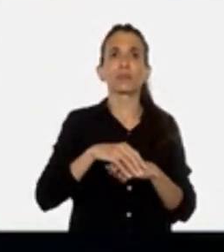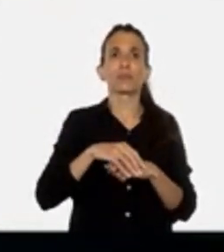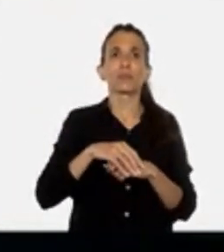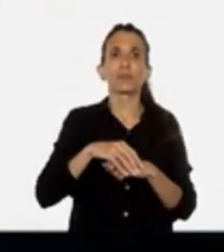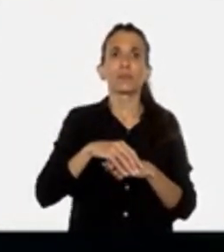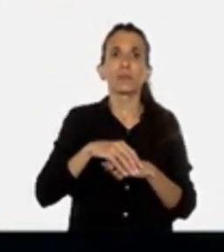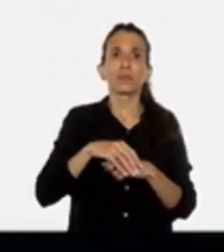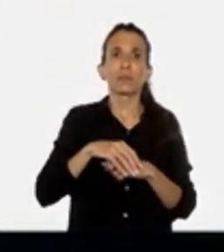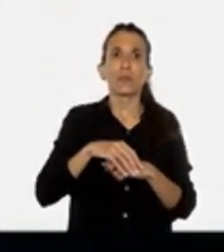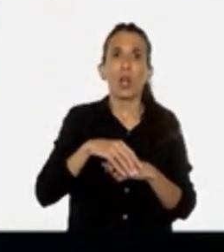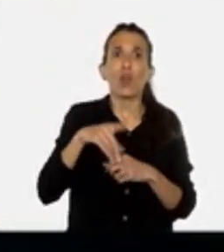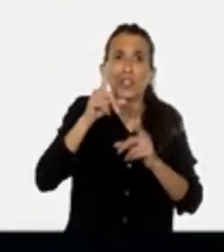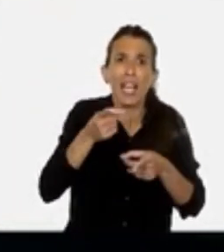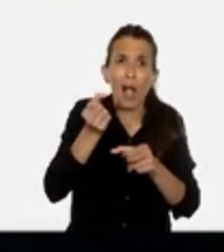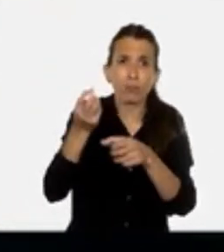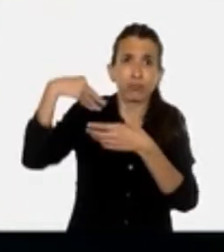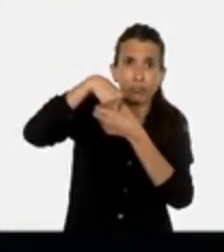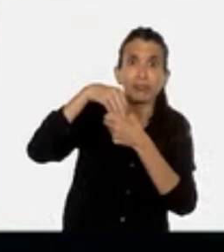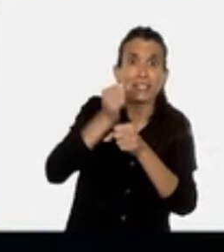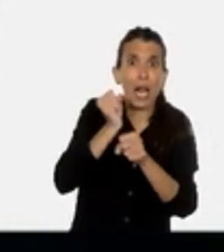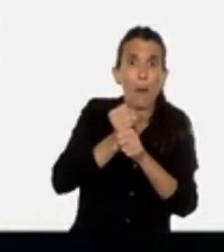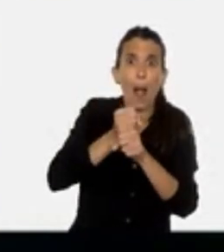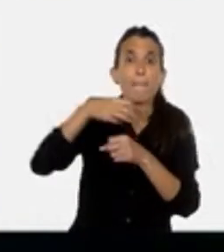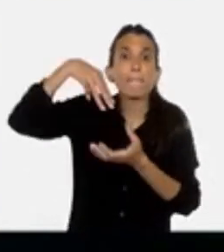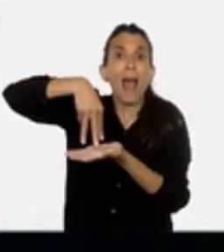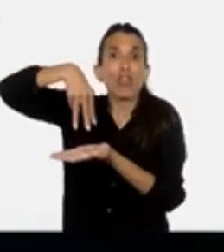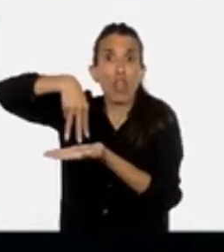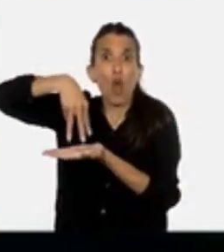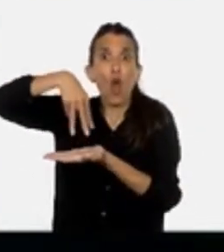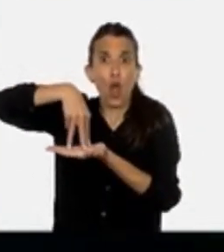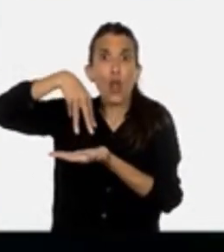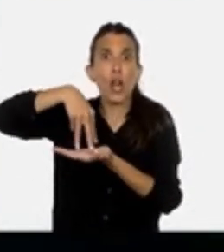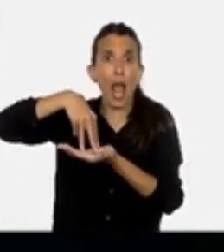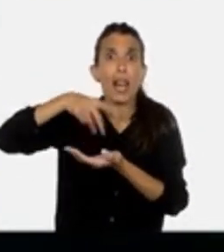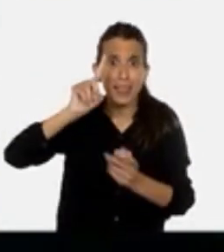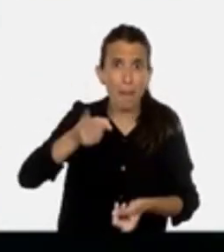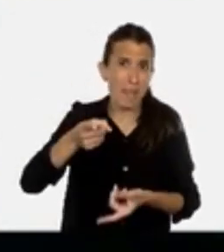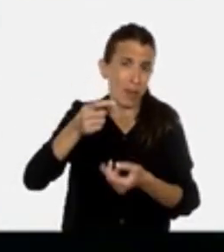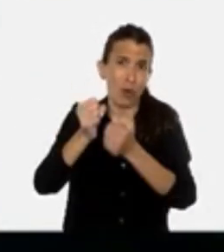por kraft que trabajaban en maldonado también una gran multinacional